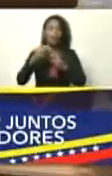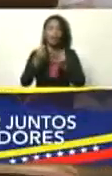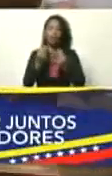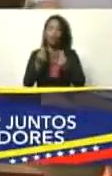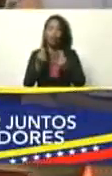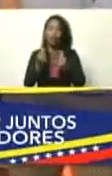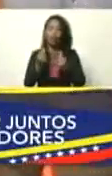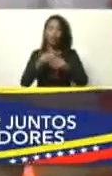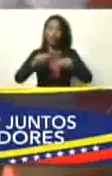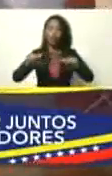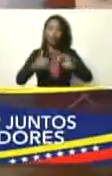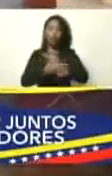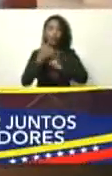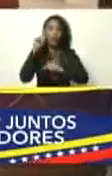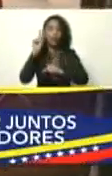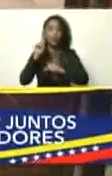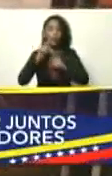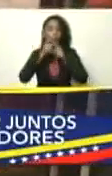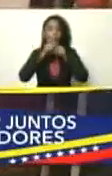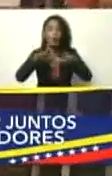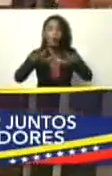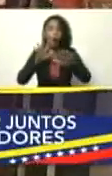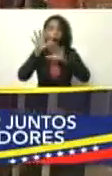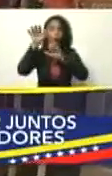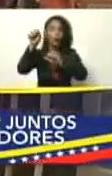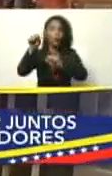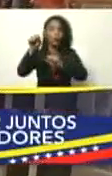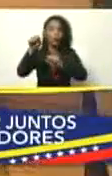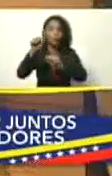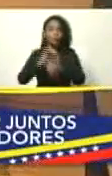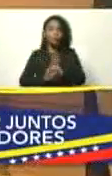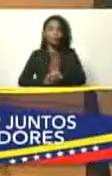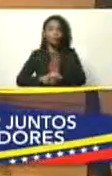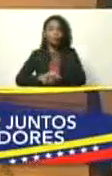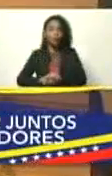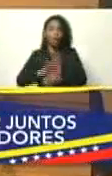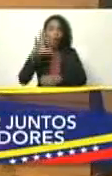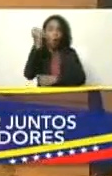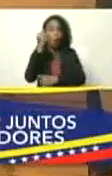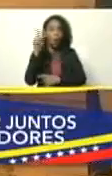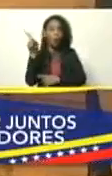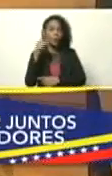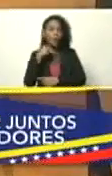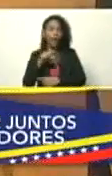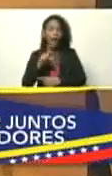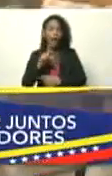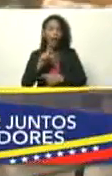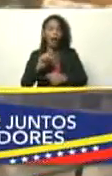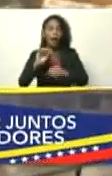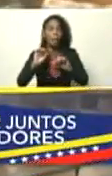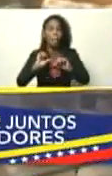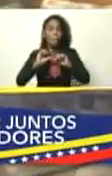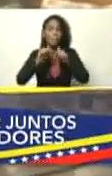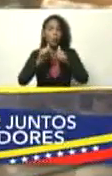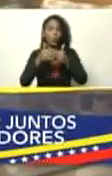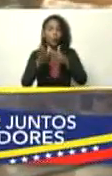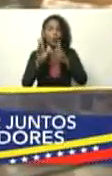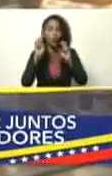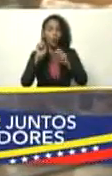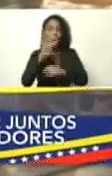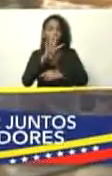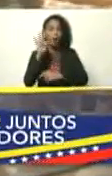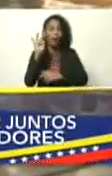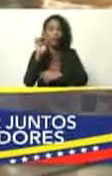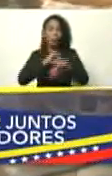hace una expansión de su alcance y hoy estamos celebrando esta inauguración con las 4F en movimiento y el